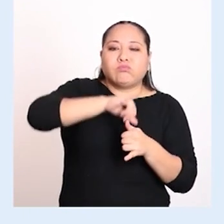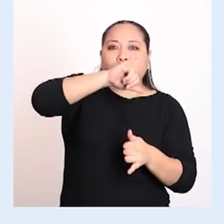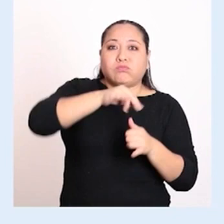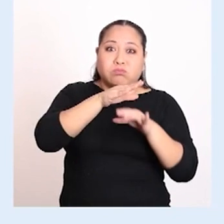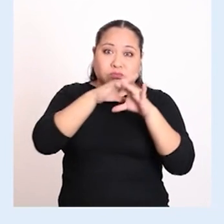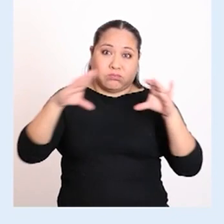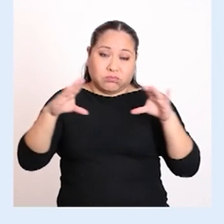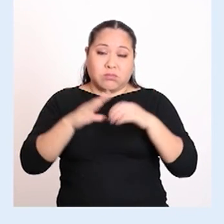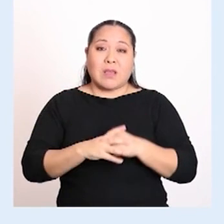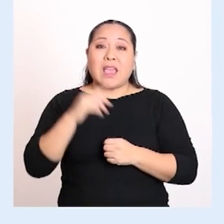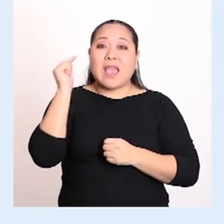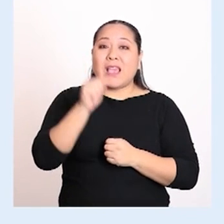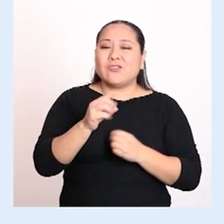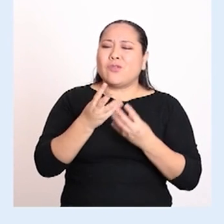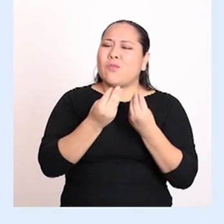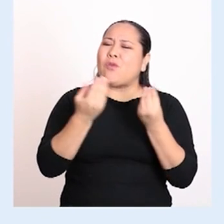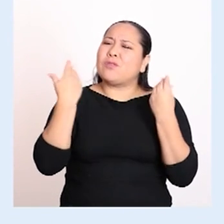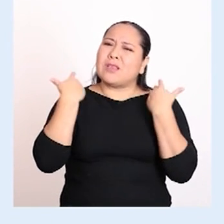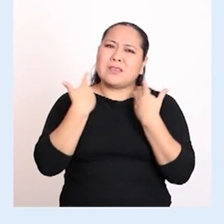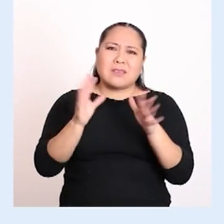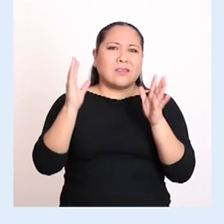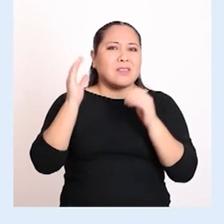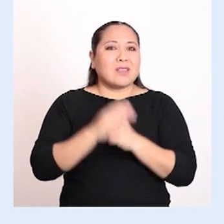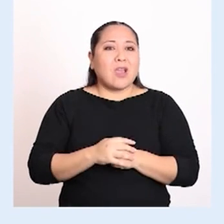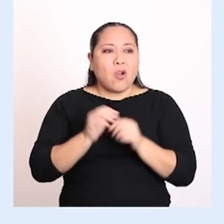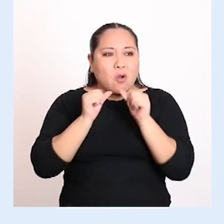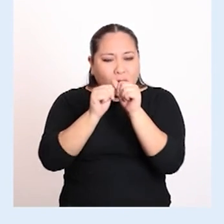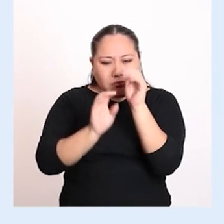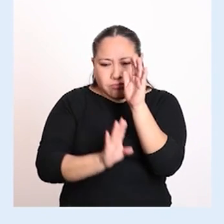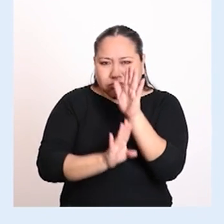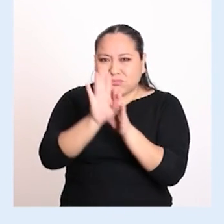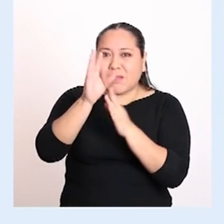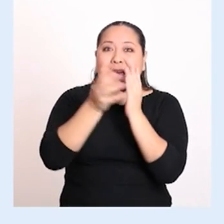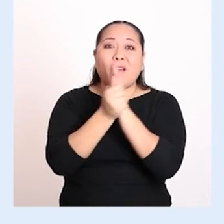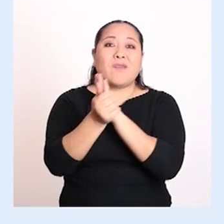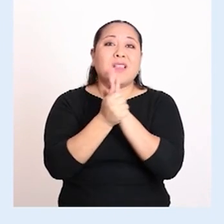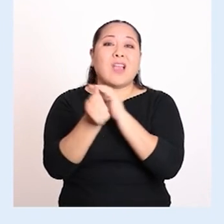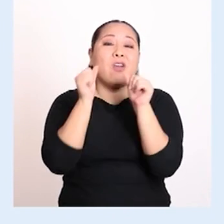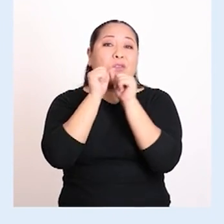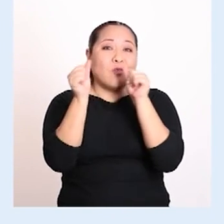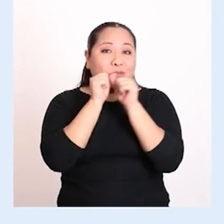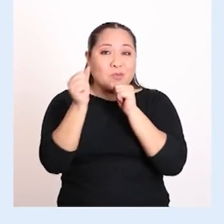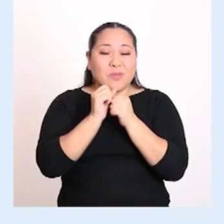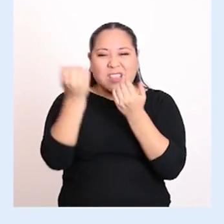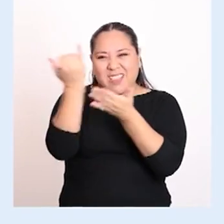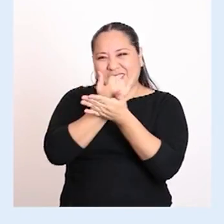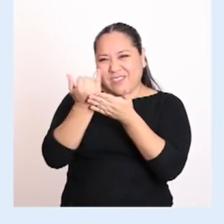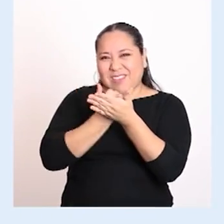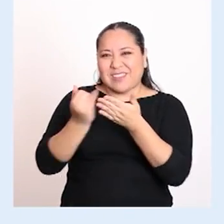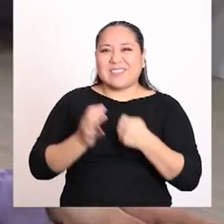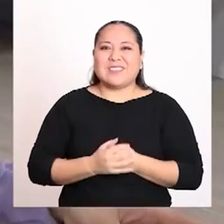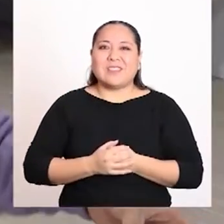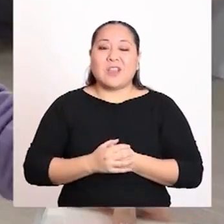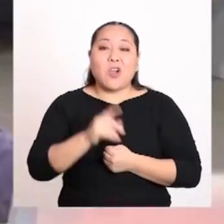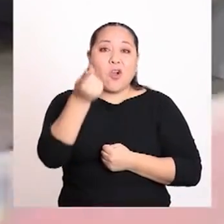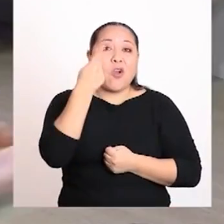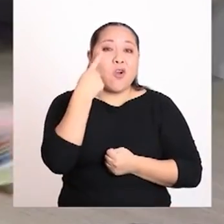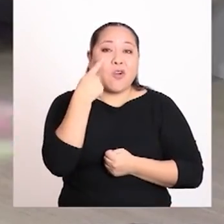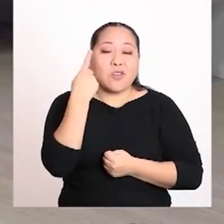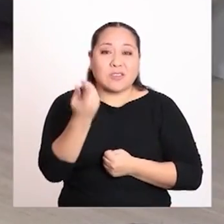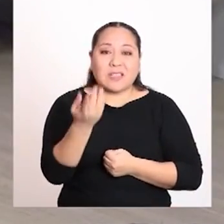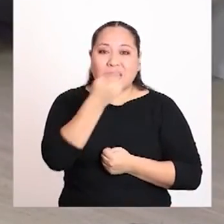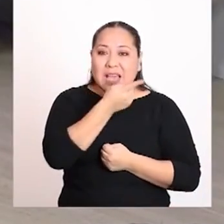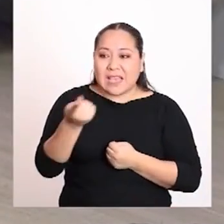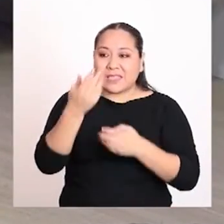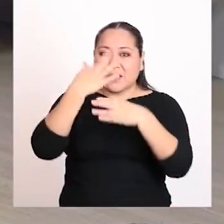sus lados. Para esto y mucho más, podemos seguir desarrollando nuestra habilidad con números y gráficas.